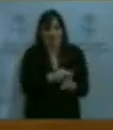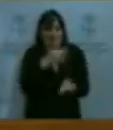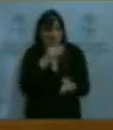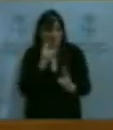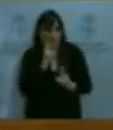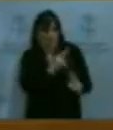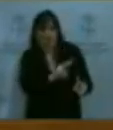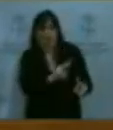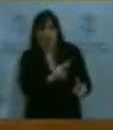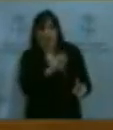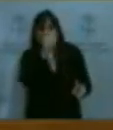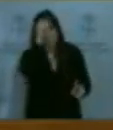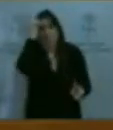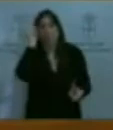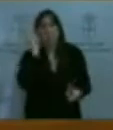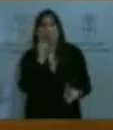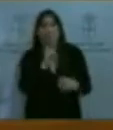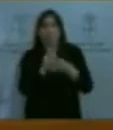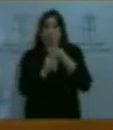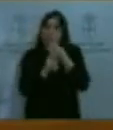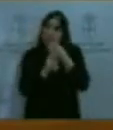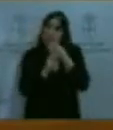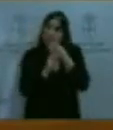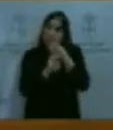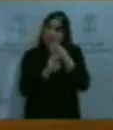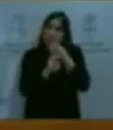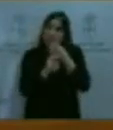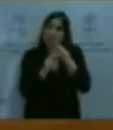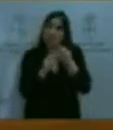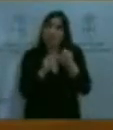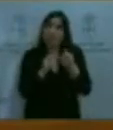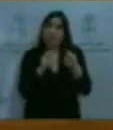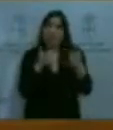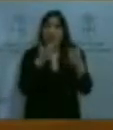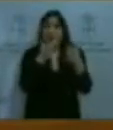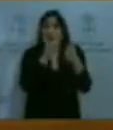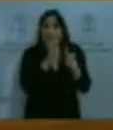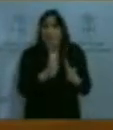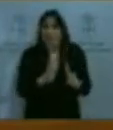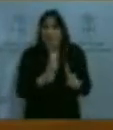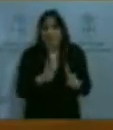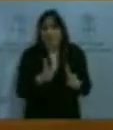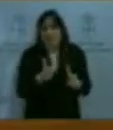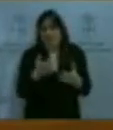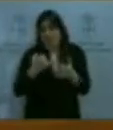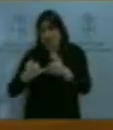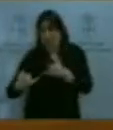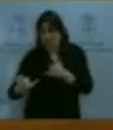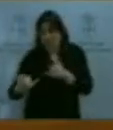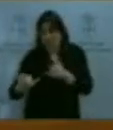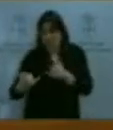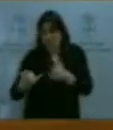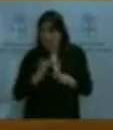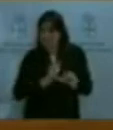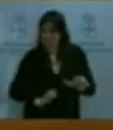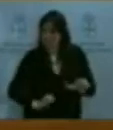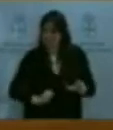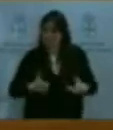que en la inmensa mayoría de los apartados y en la inmensa mayoría de los ejes que se trataron en esa mesa y en esas comparecencias y en esa